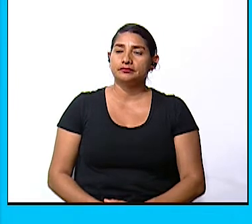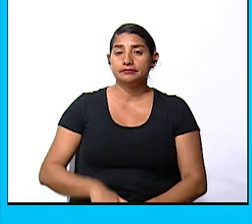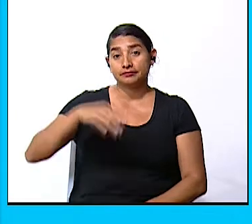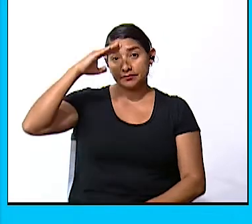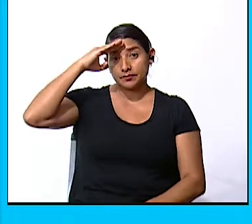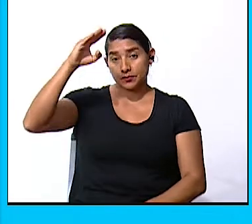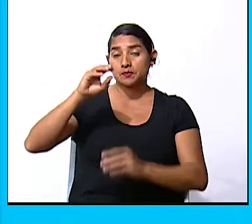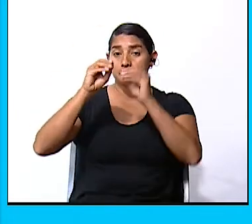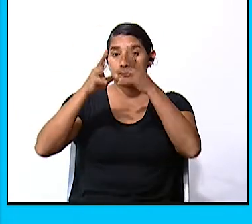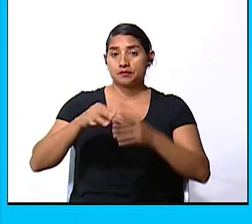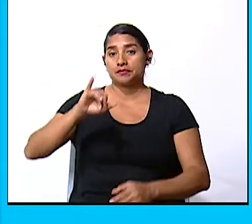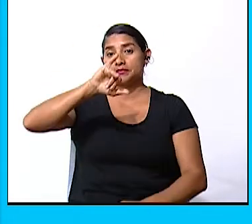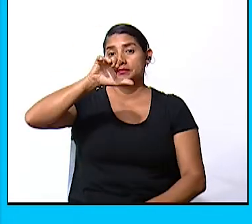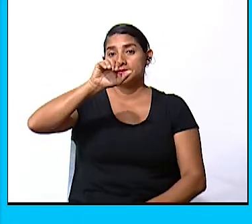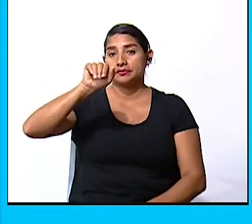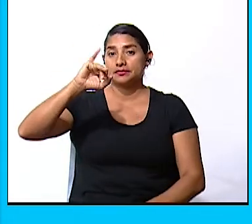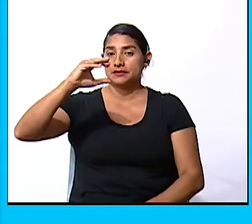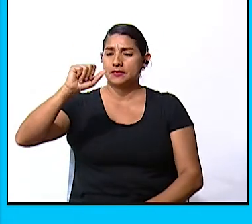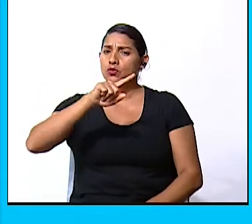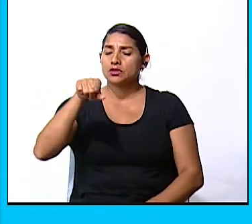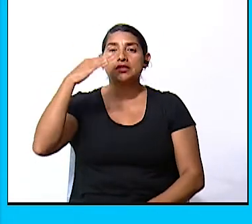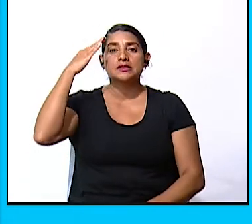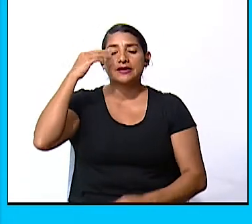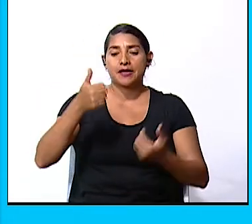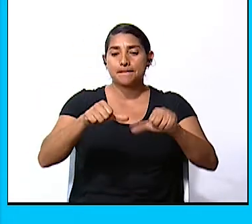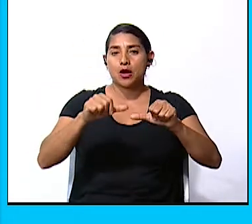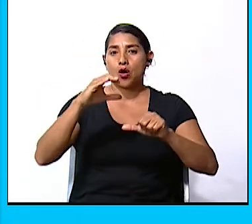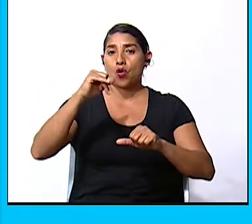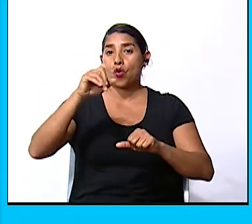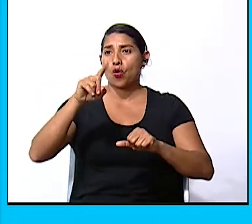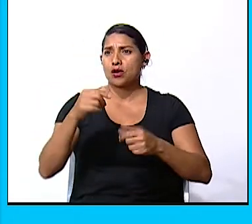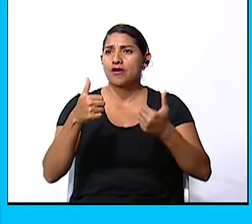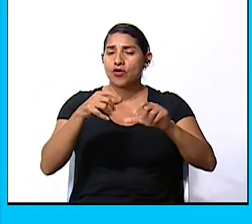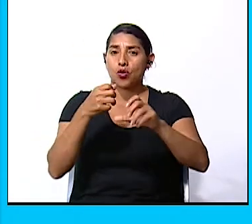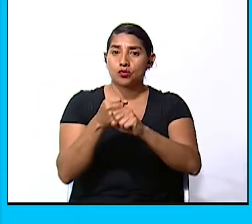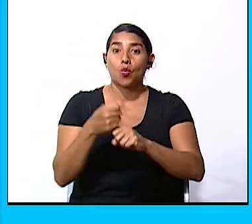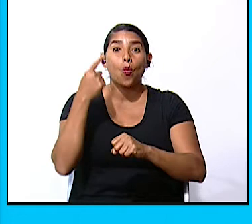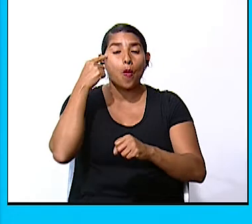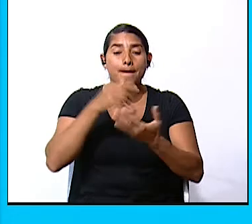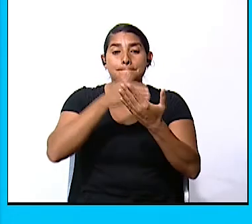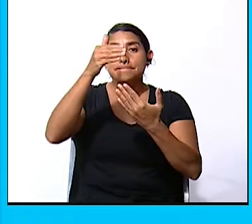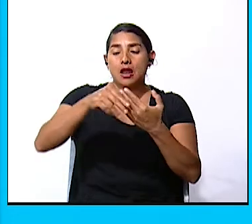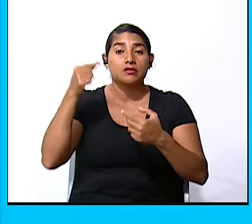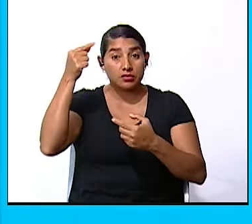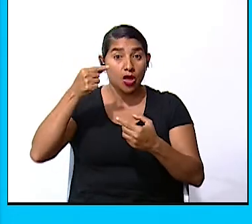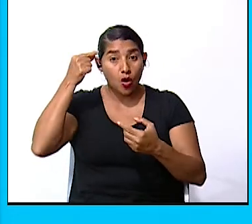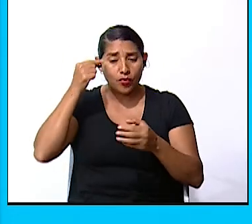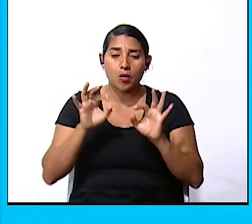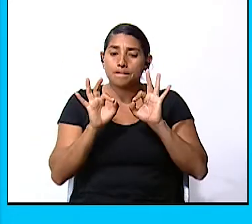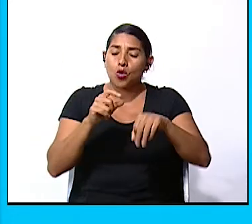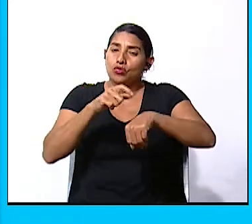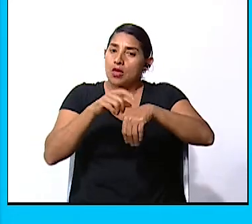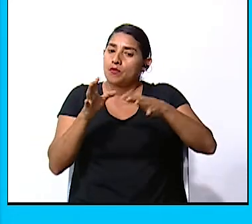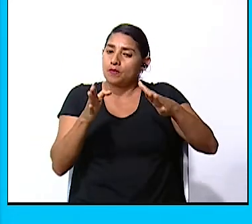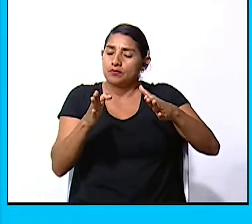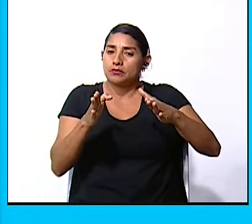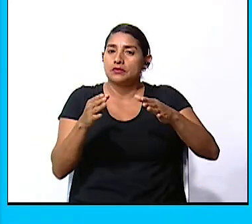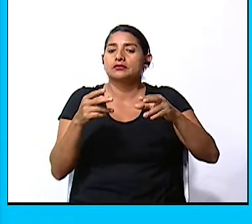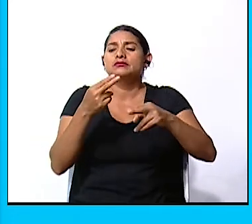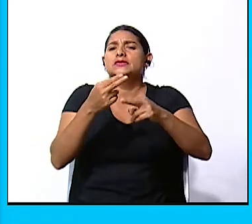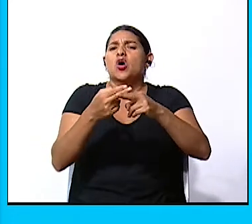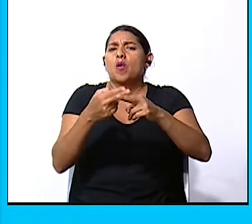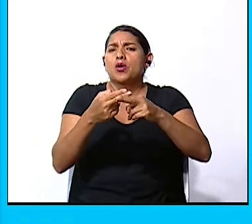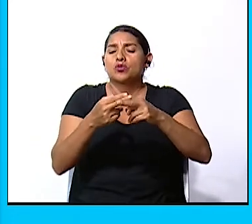Hola, yo soy la profe Jessica. ¿Sabían ustedes que el Pacto de Concordia fue considerado un plan de gobierno provisional, el cual se le